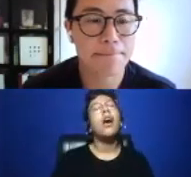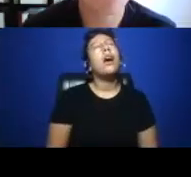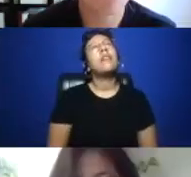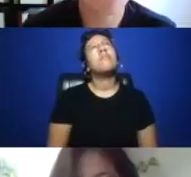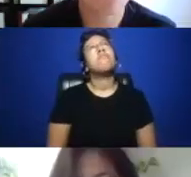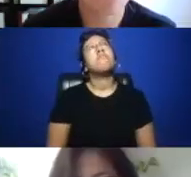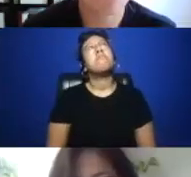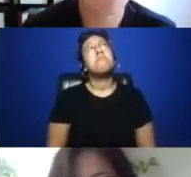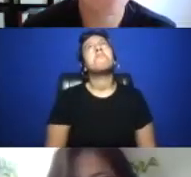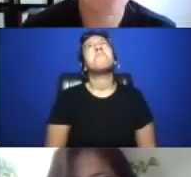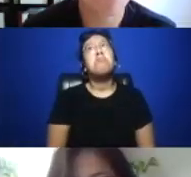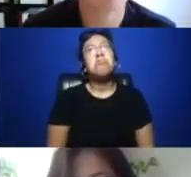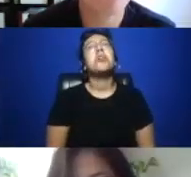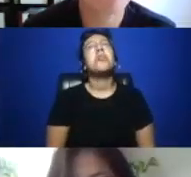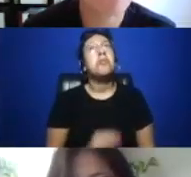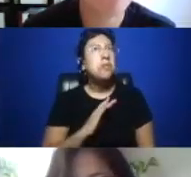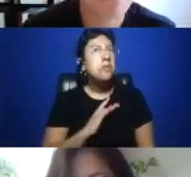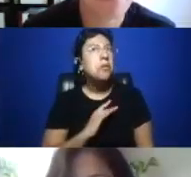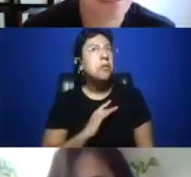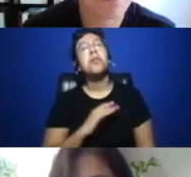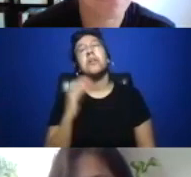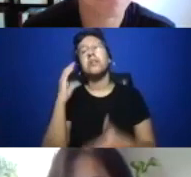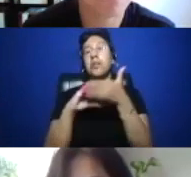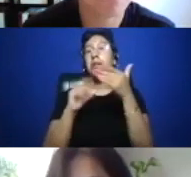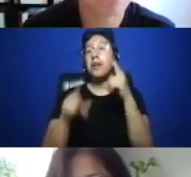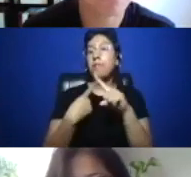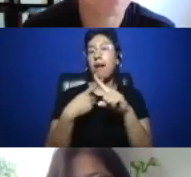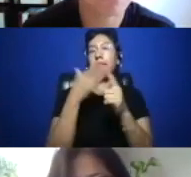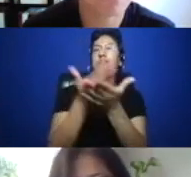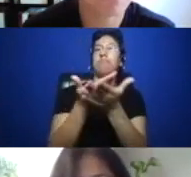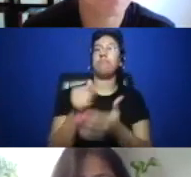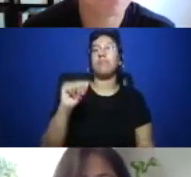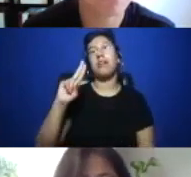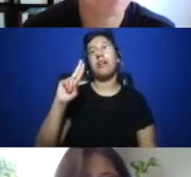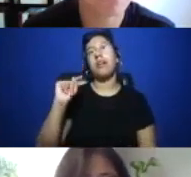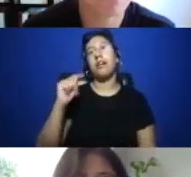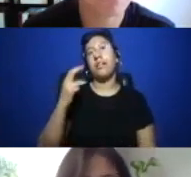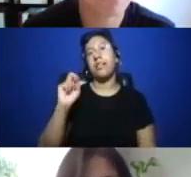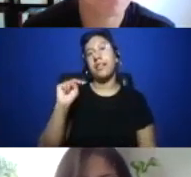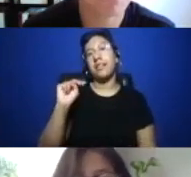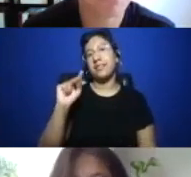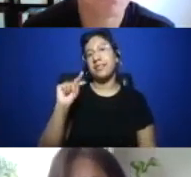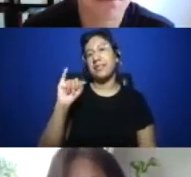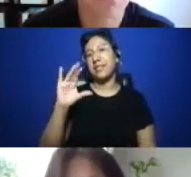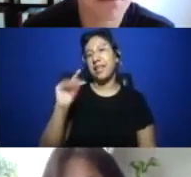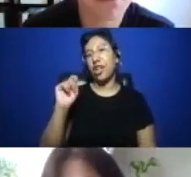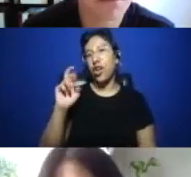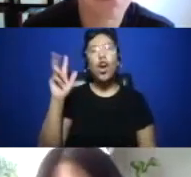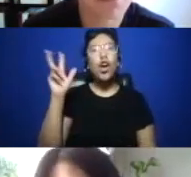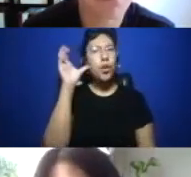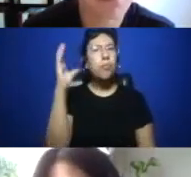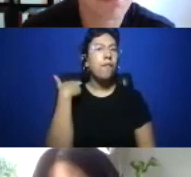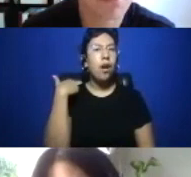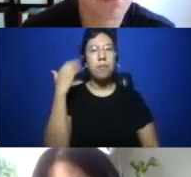Es Evelyn, y fue muy interesante aprender un poco sobre la autenticación. Había escuchado, pero no